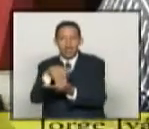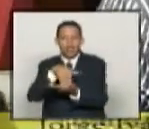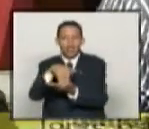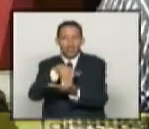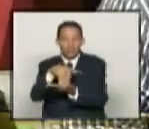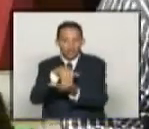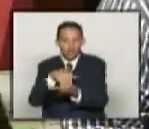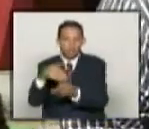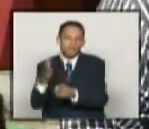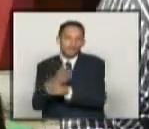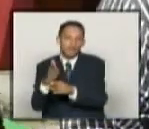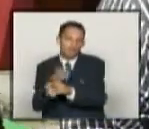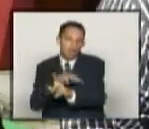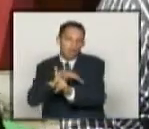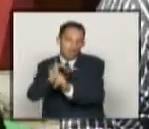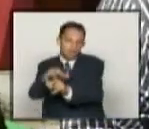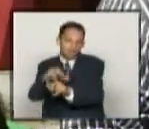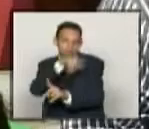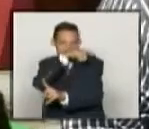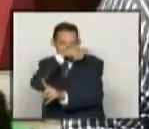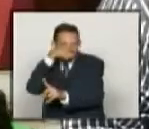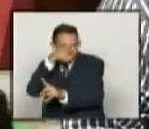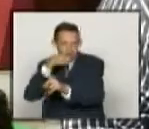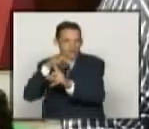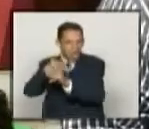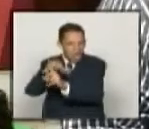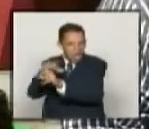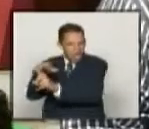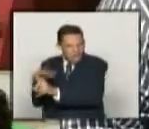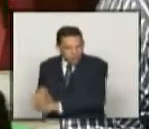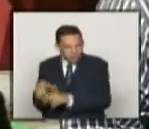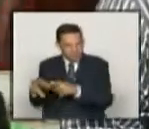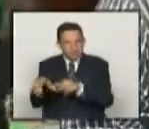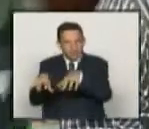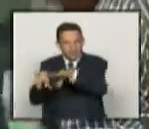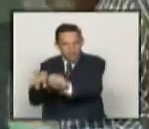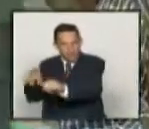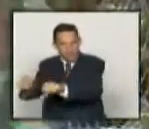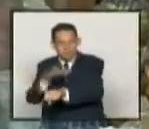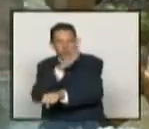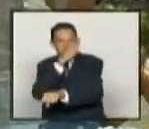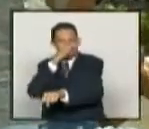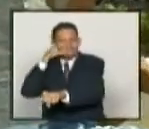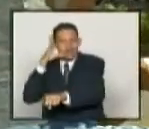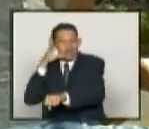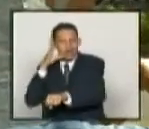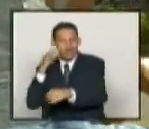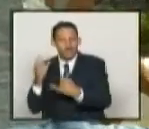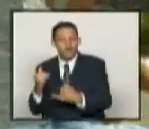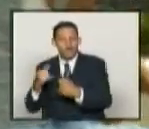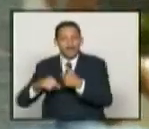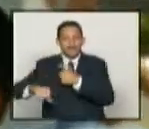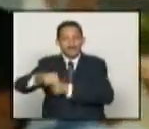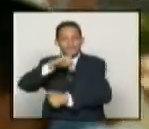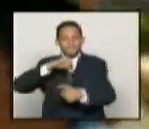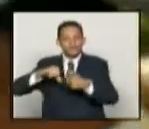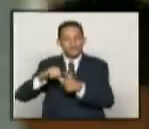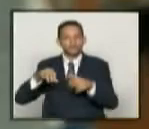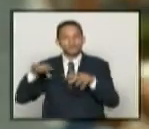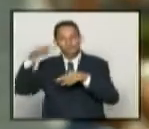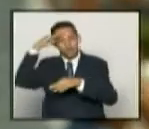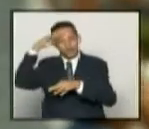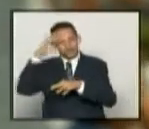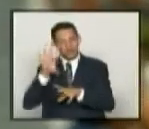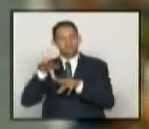del microtráfico. Allí sí hay varias propiedades en extinción de dominio. Pues un sector donde tiene